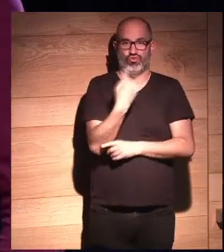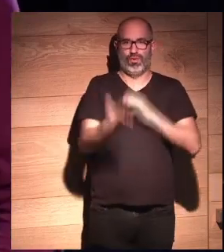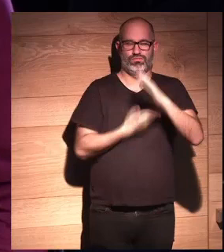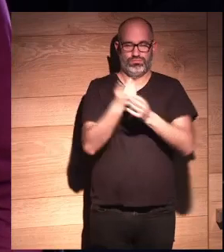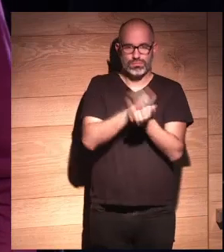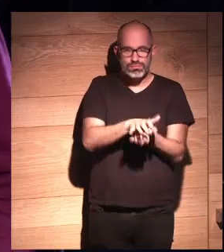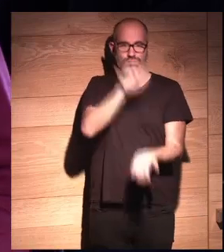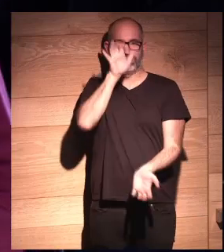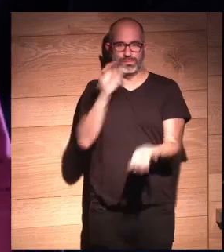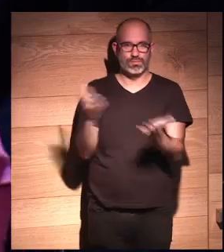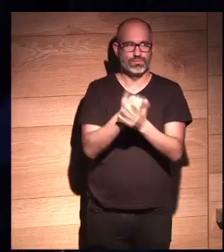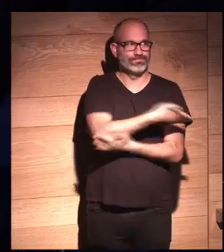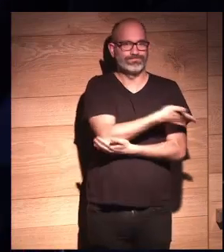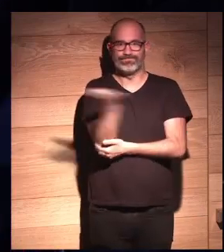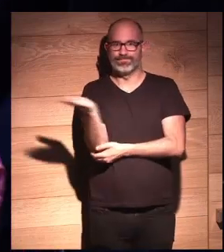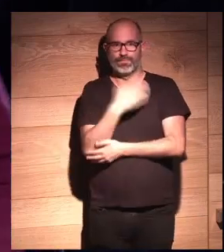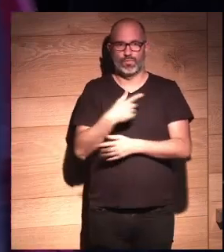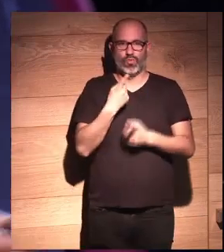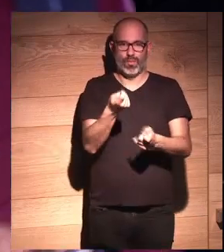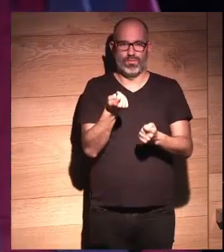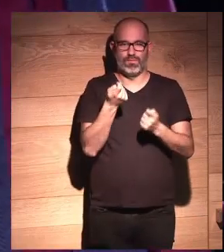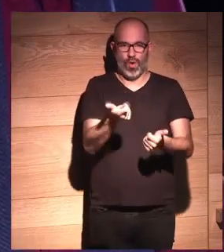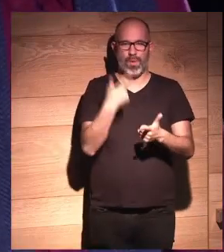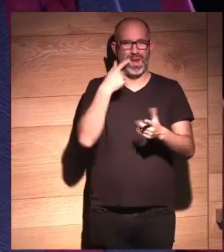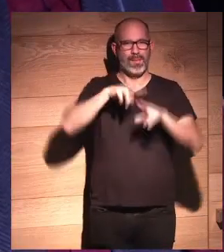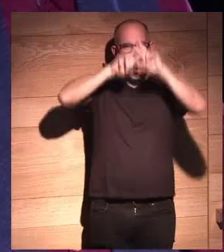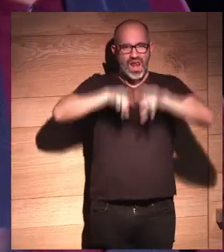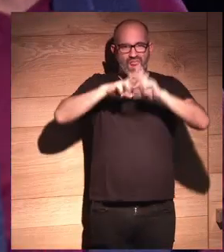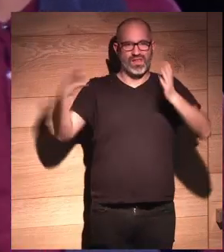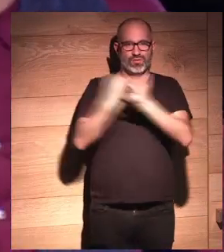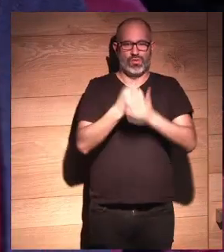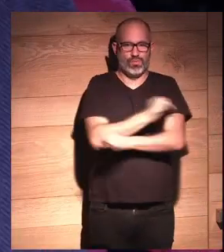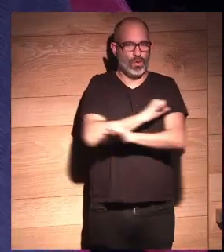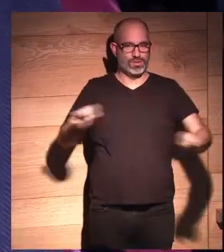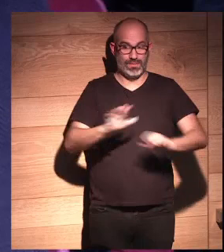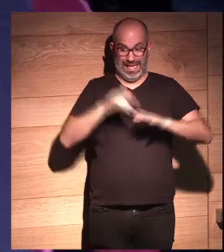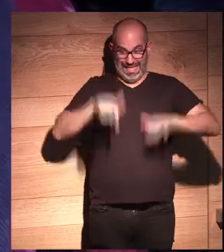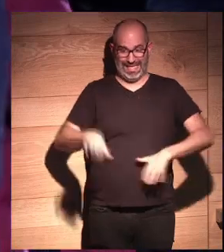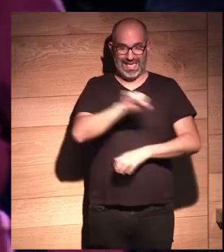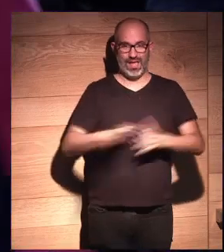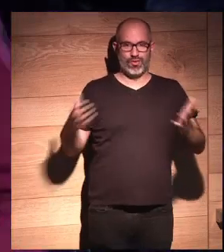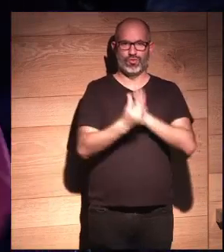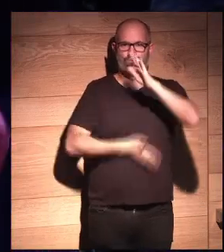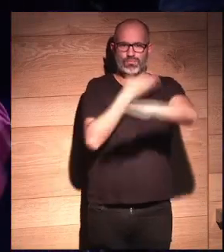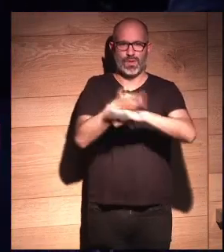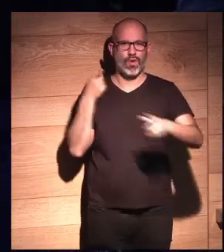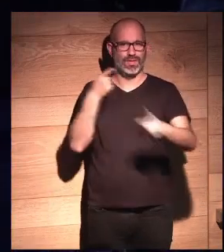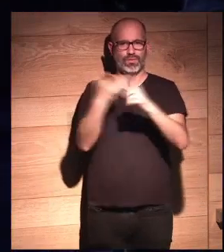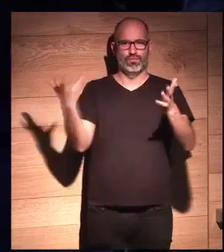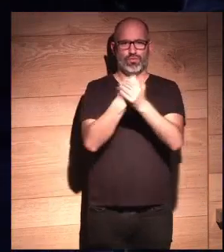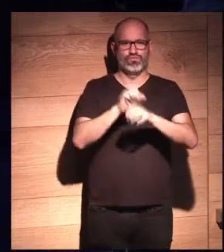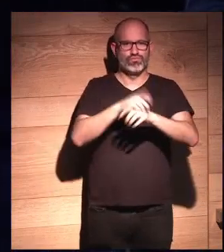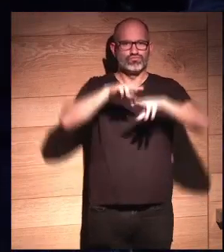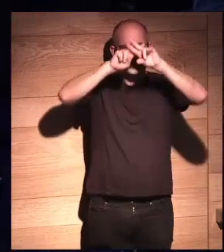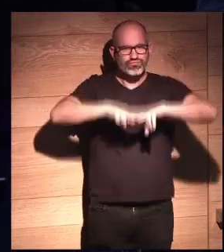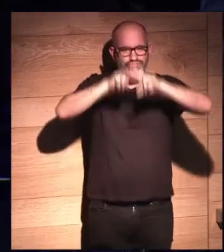al ver todo lo que había, me dio poco tiempo de analizarlo todo. Este año vamos fuerte, vamos con ganas, y esas ganas son las que quiero que